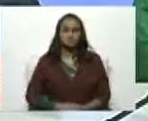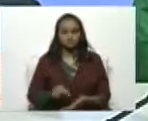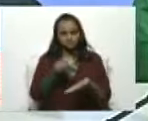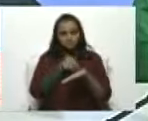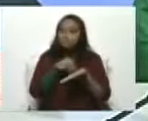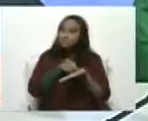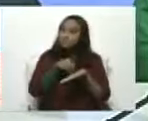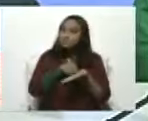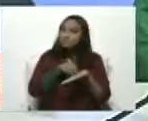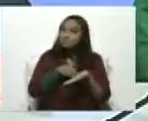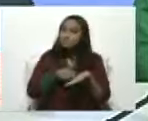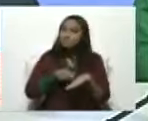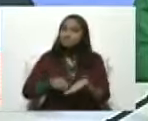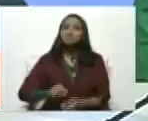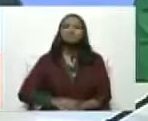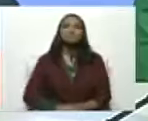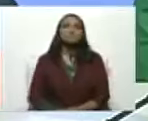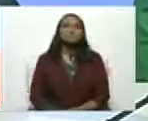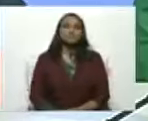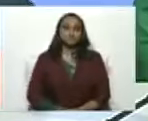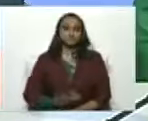1x10x7. Mira,